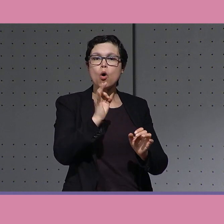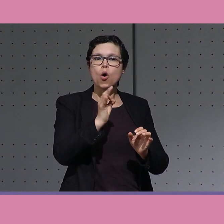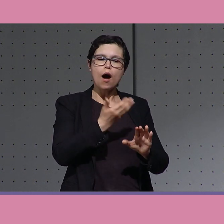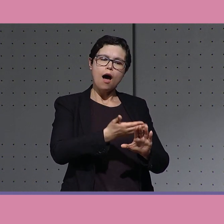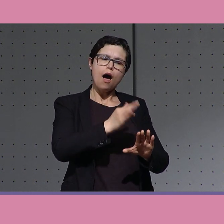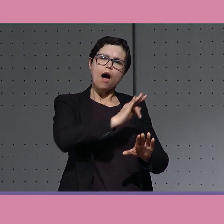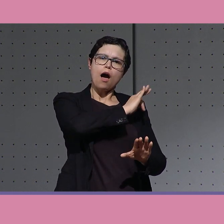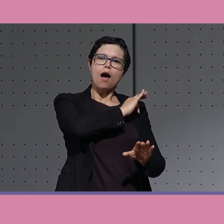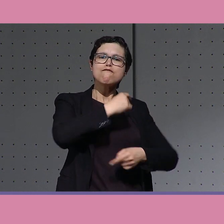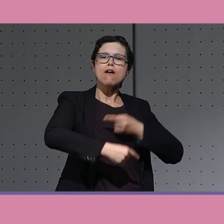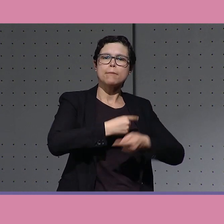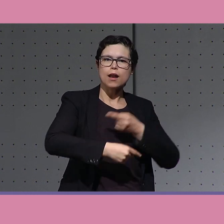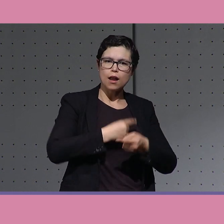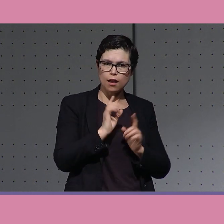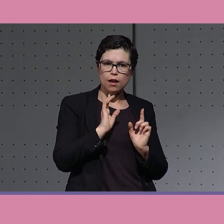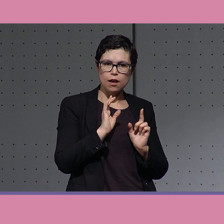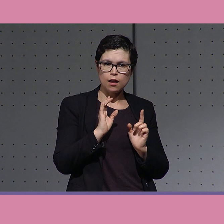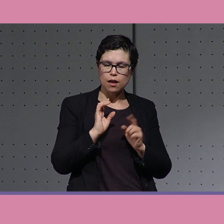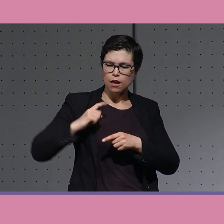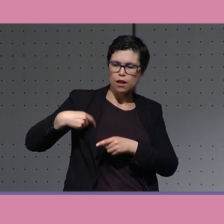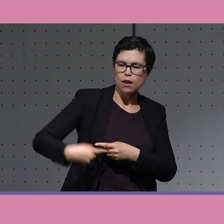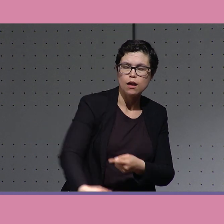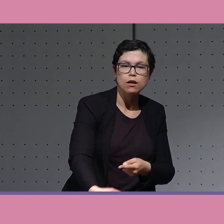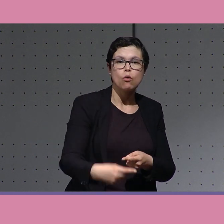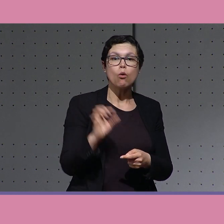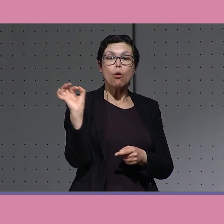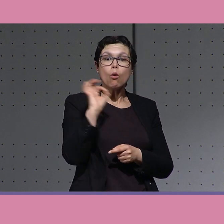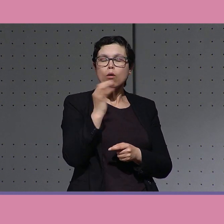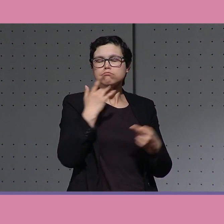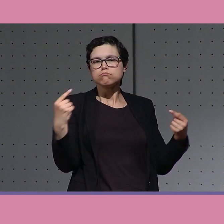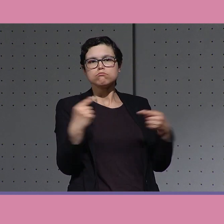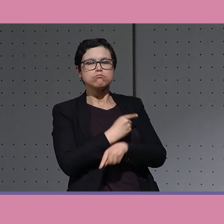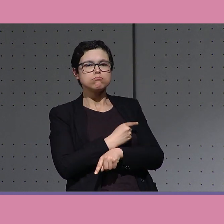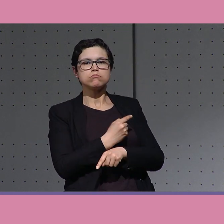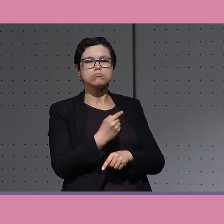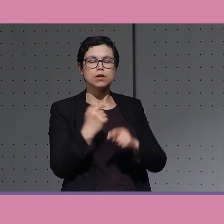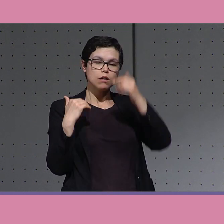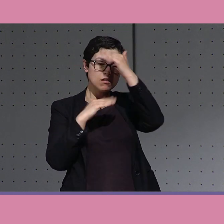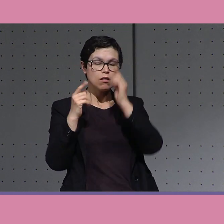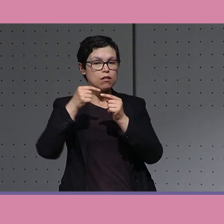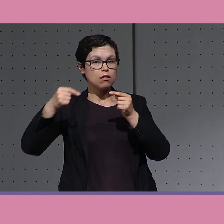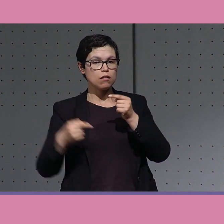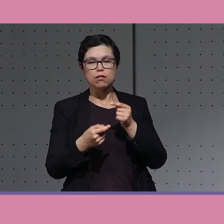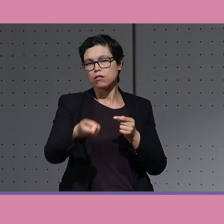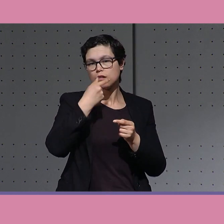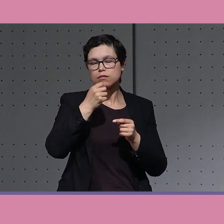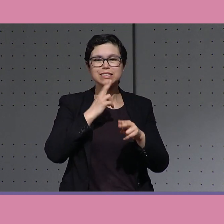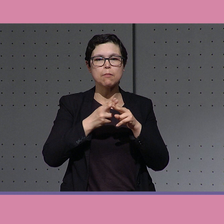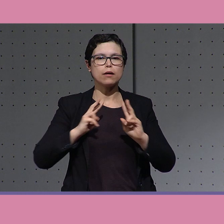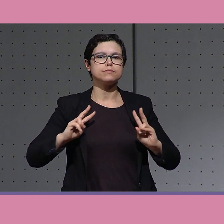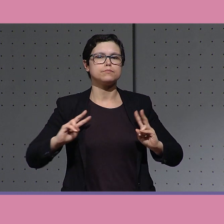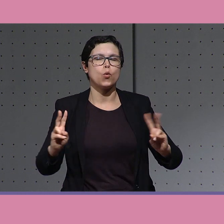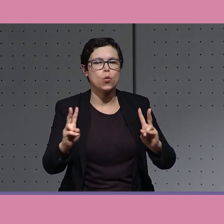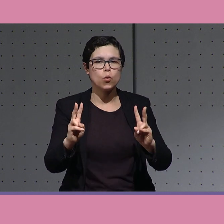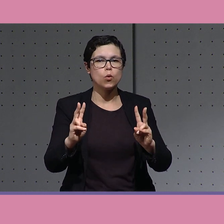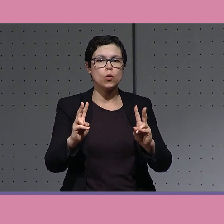familiares de tics. Y muchas veces nos encontramos con todo lo contrario. Tratamos un TDAH farmacológicamente con estimulantes en un niño con